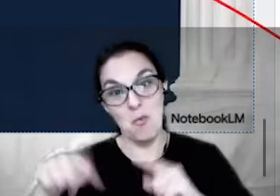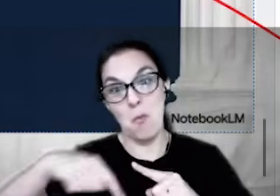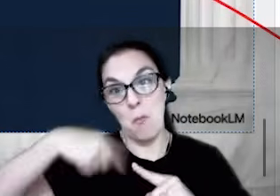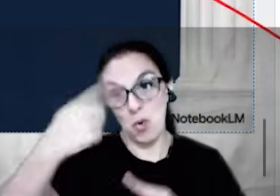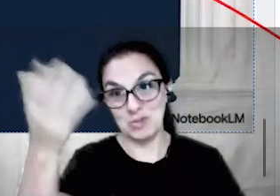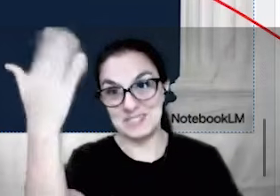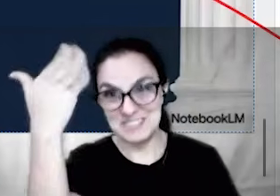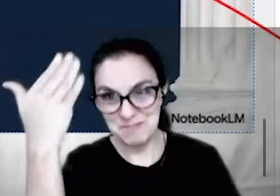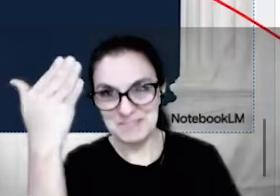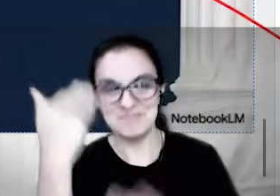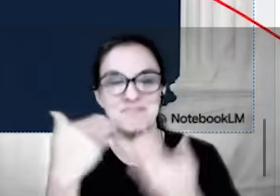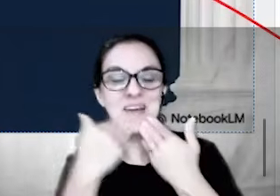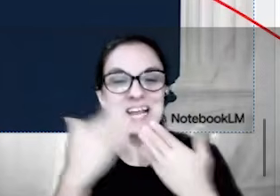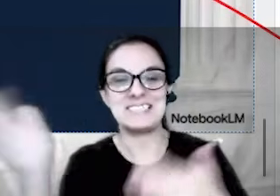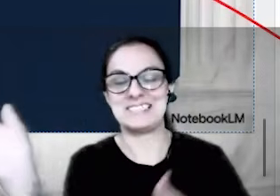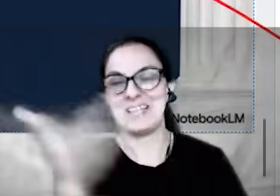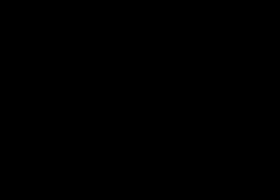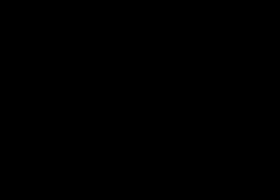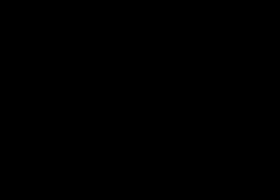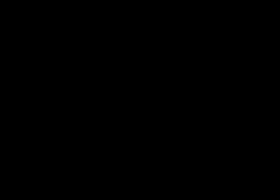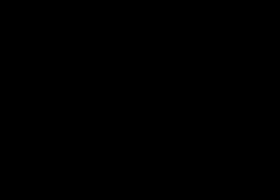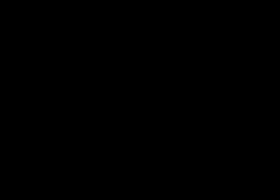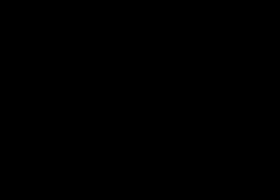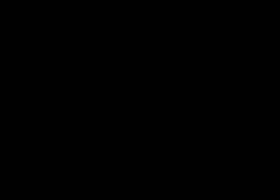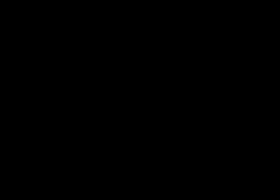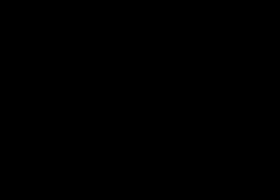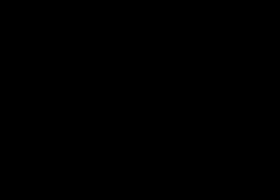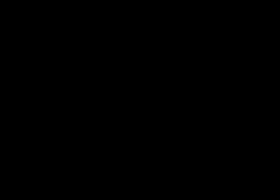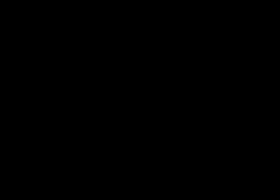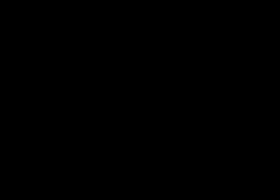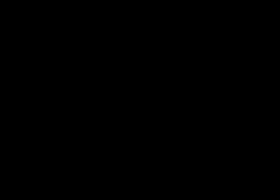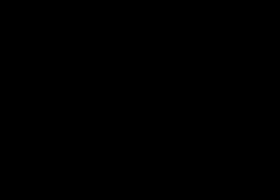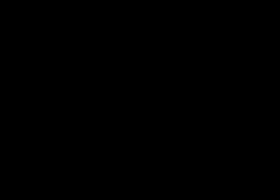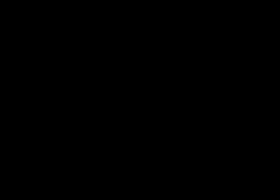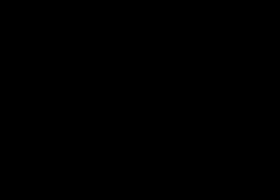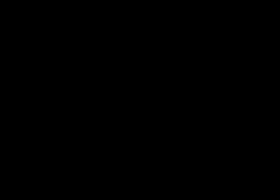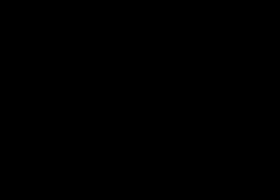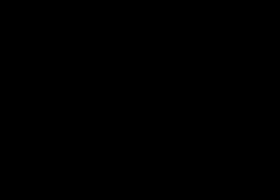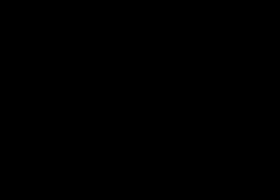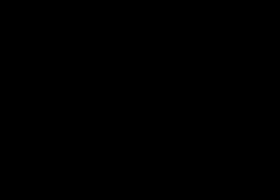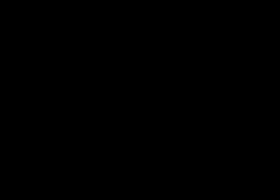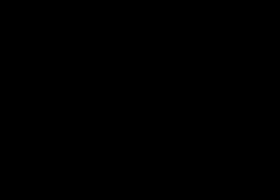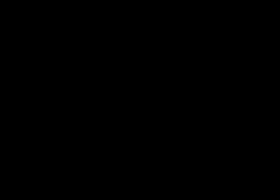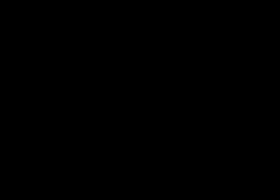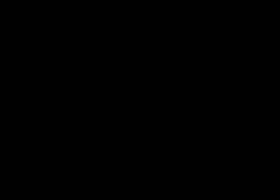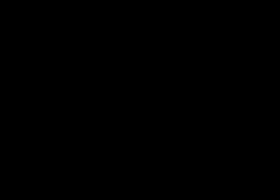jornadas. Muchas gracias a todos y buenas noches.